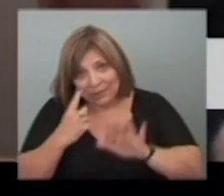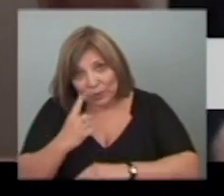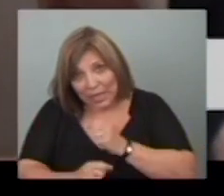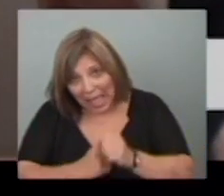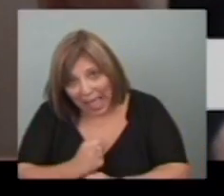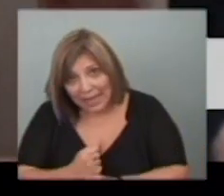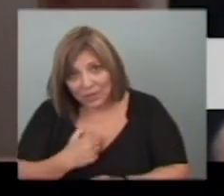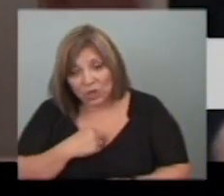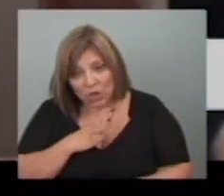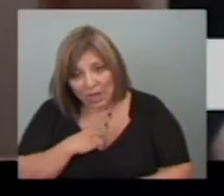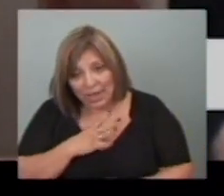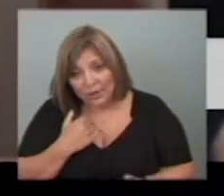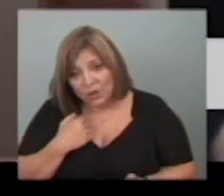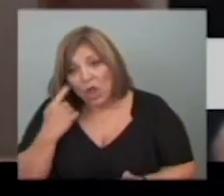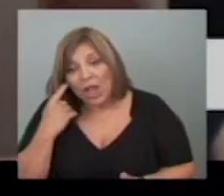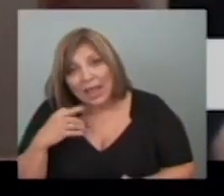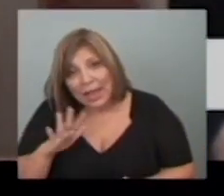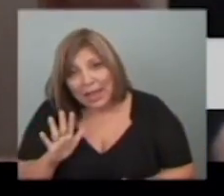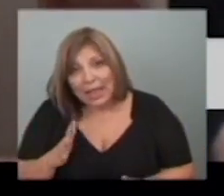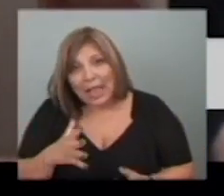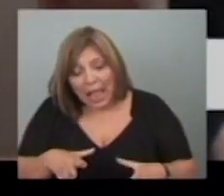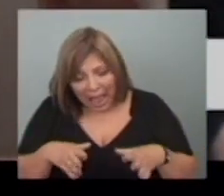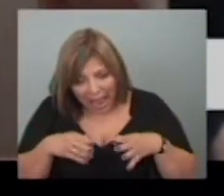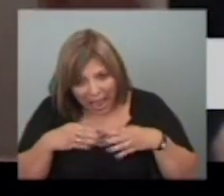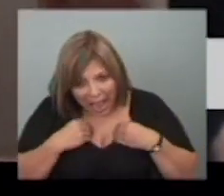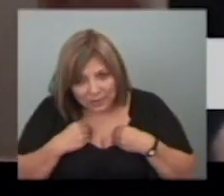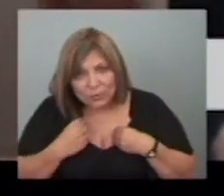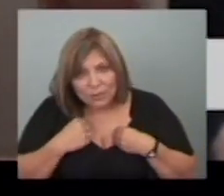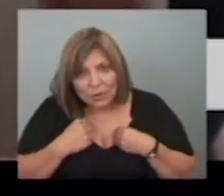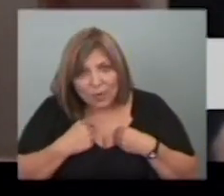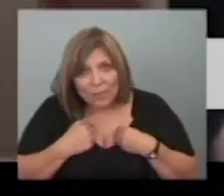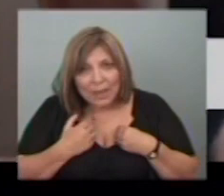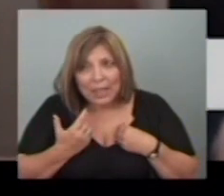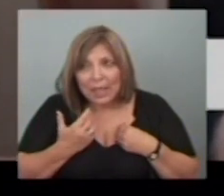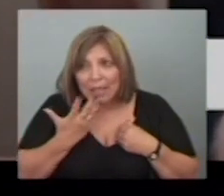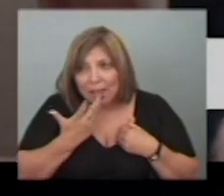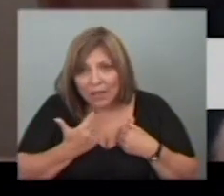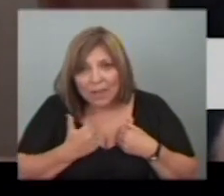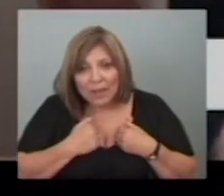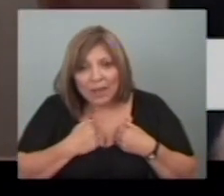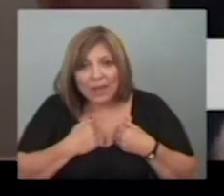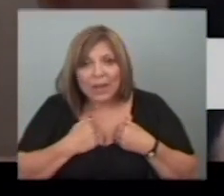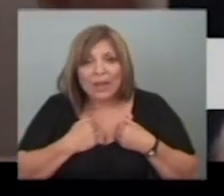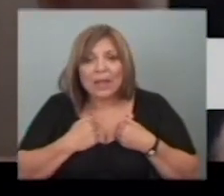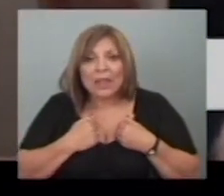años y creo que asumí mi orientación y mi expresión de